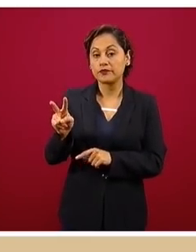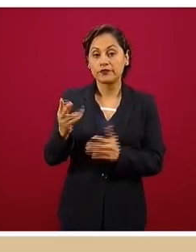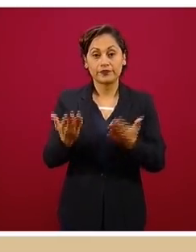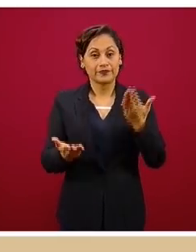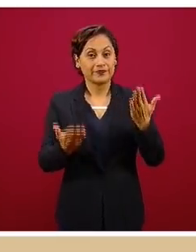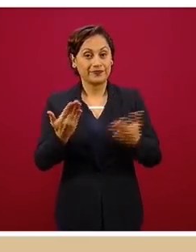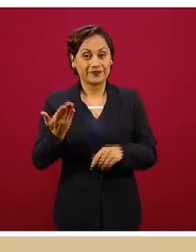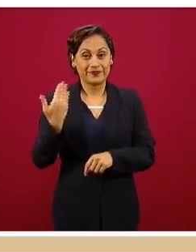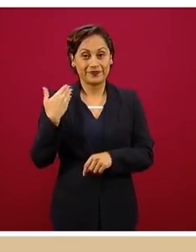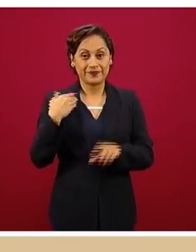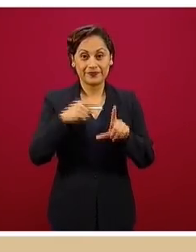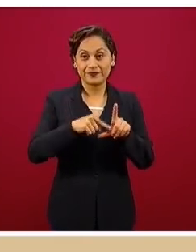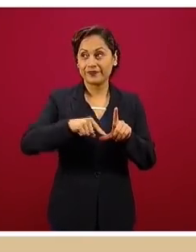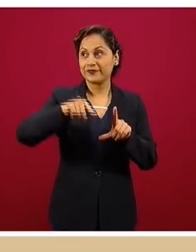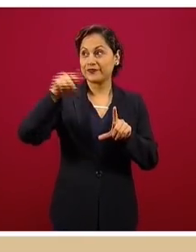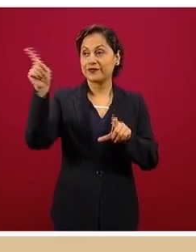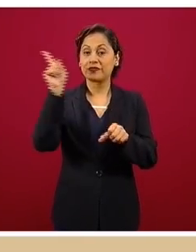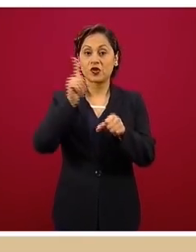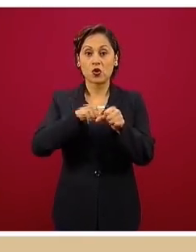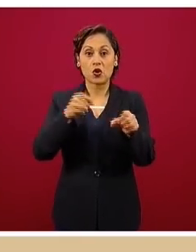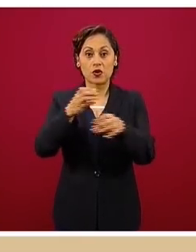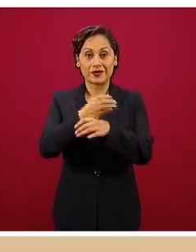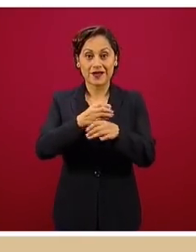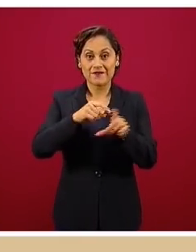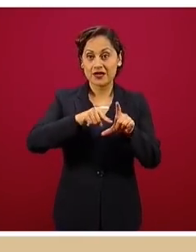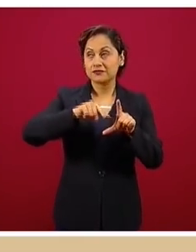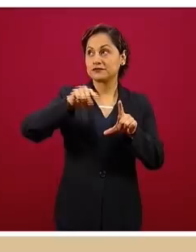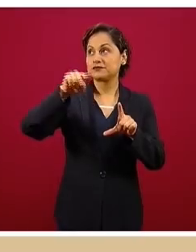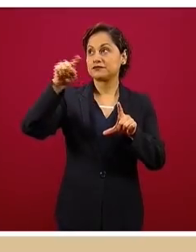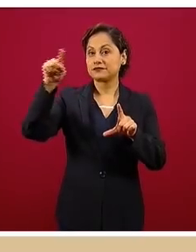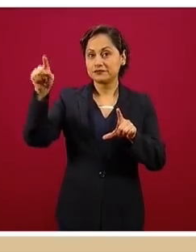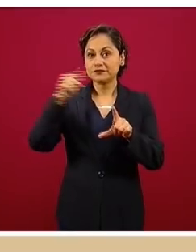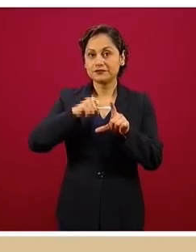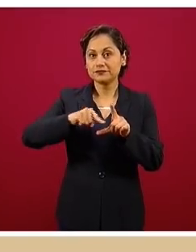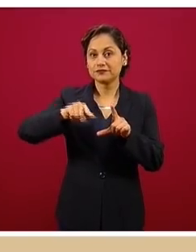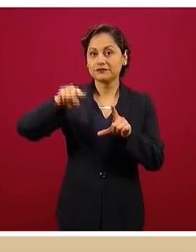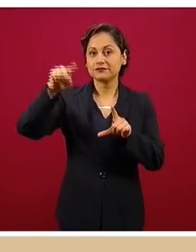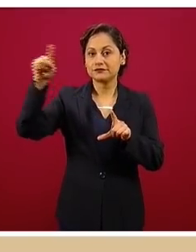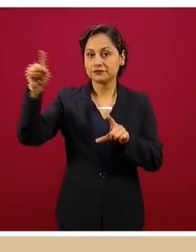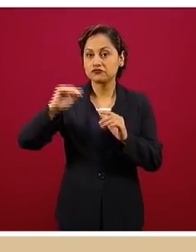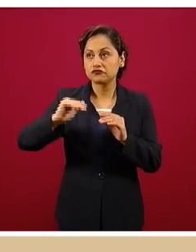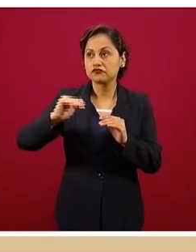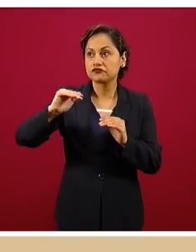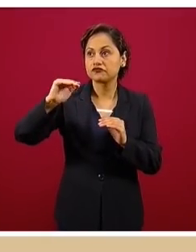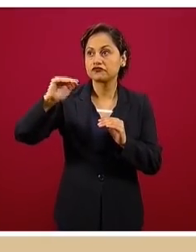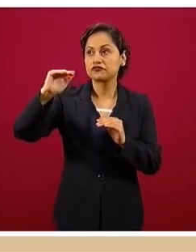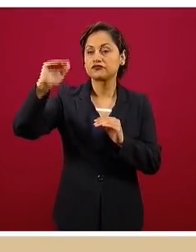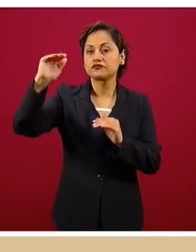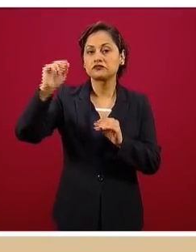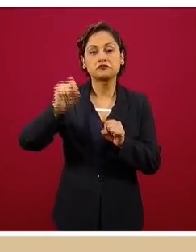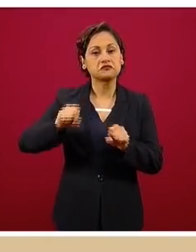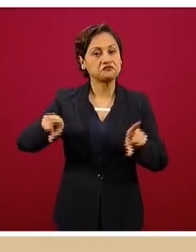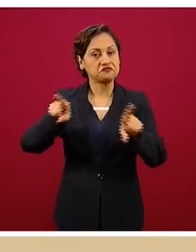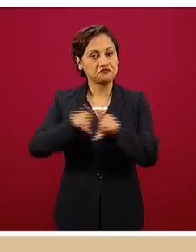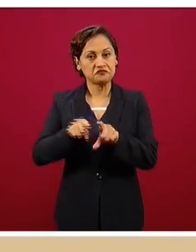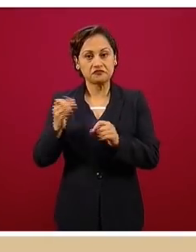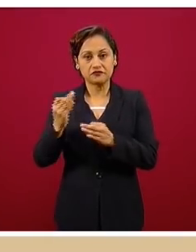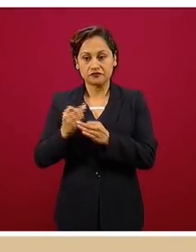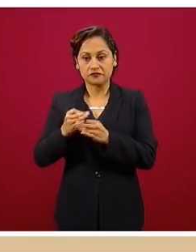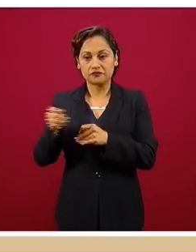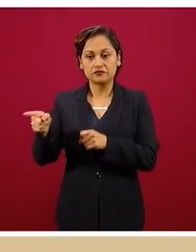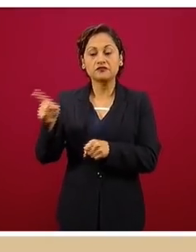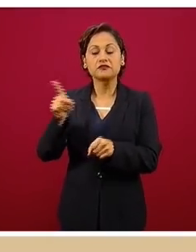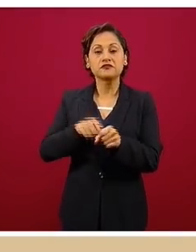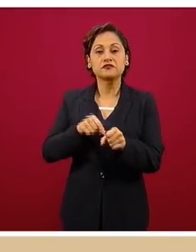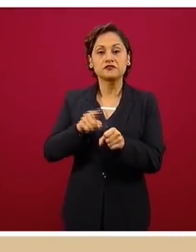casos que presentamos hace un rato en color café, que va en ascenso en este momento, pero que en algún momento llegará al punto en